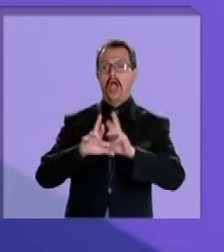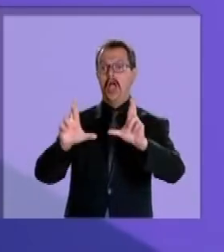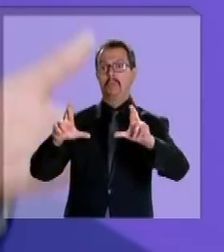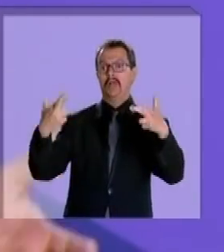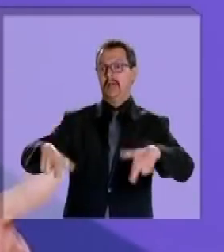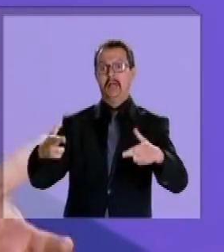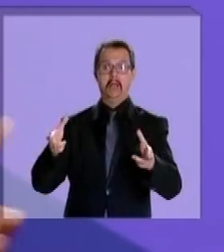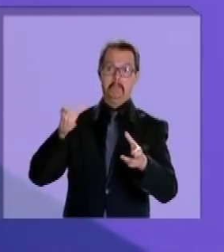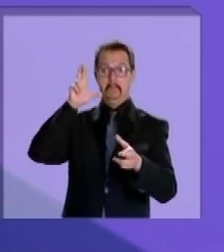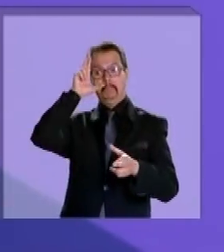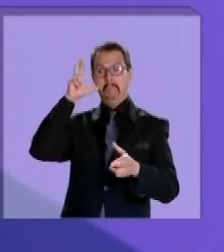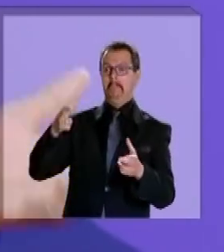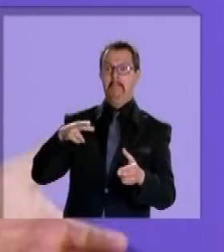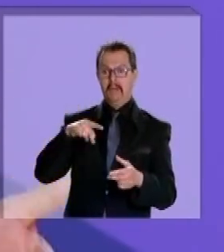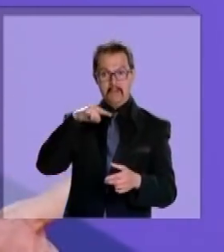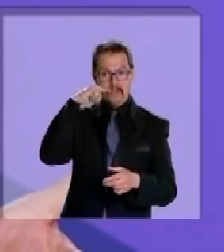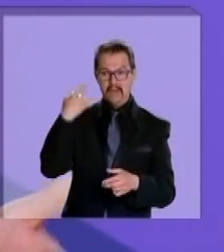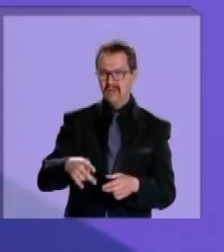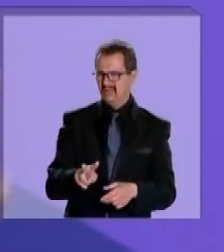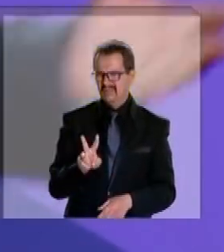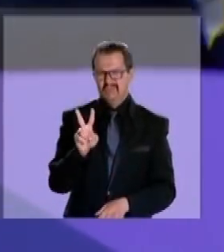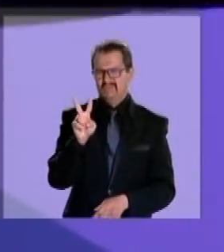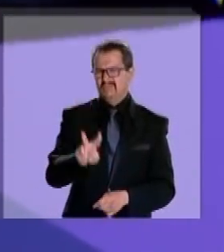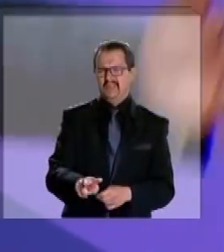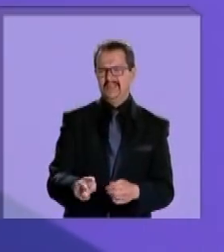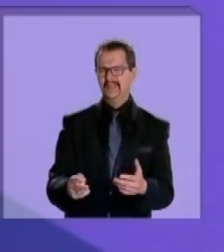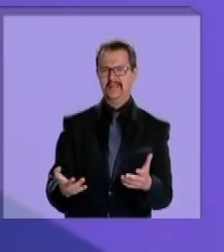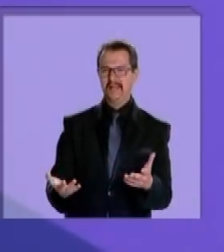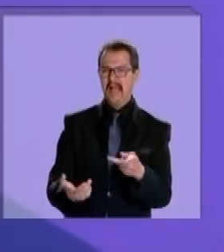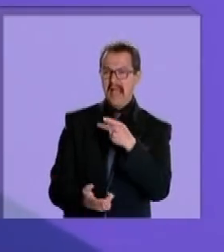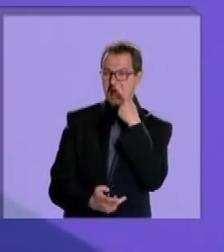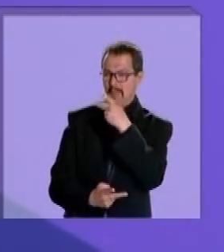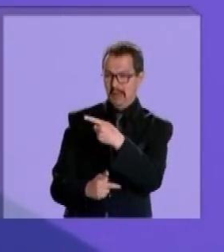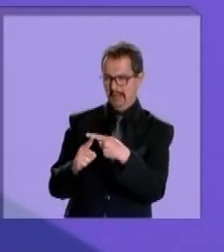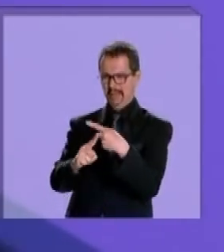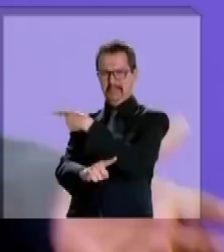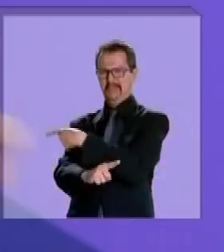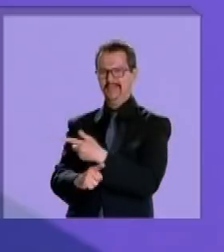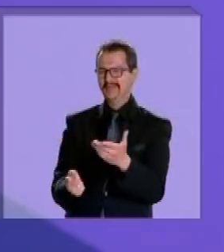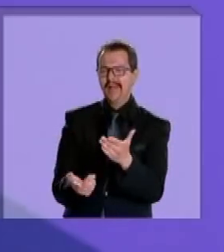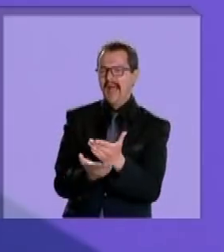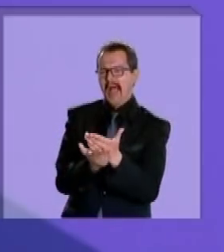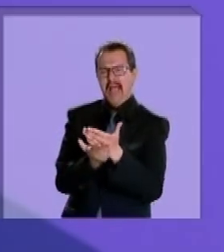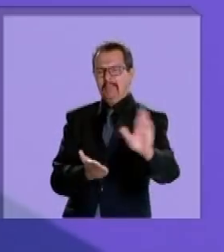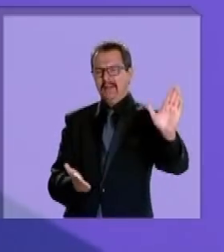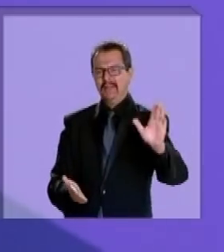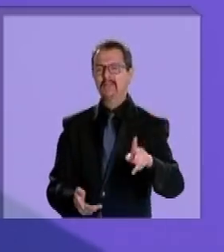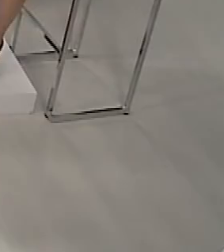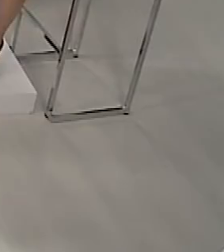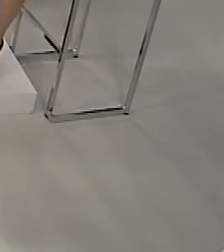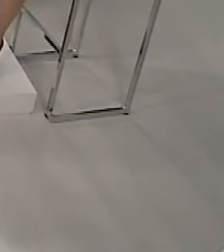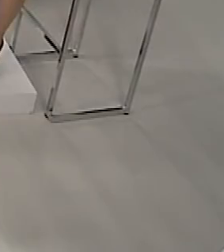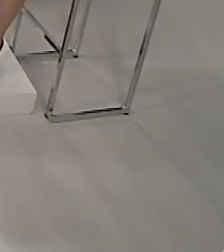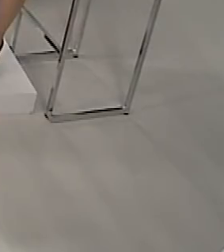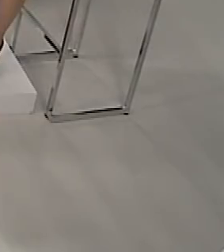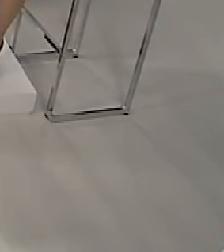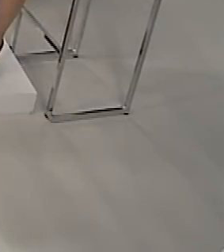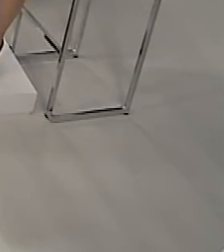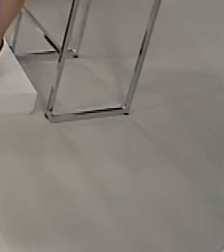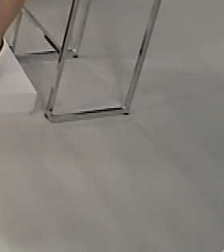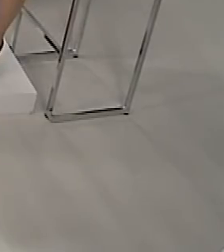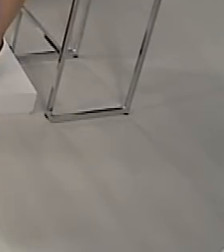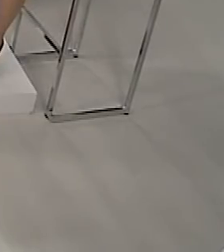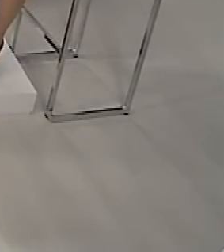No tiene nada que ver lo de mi hijo con el que tú hayas mantenido tu familia en Atlanta. También en mayo